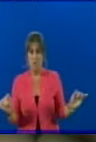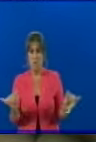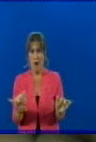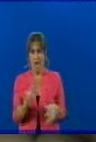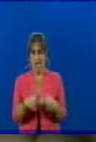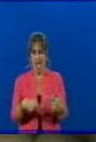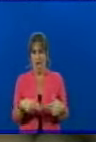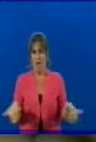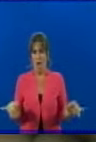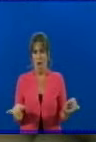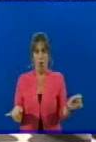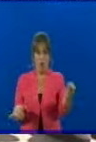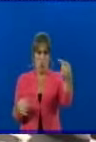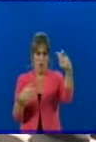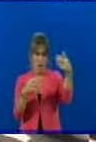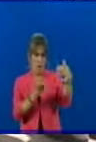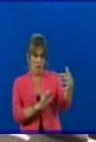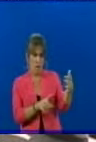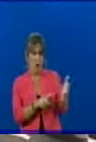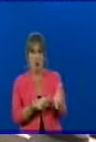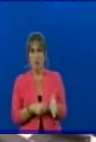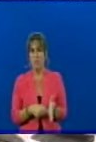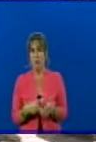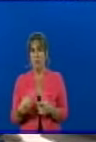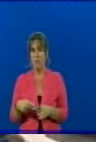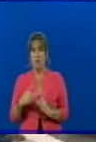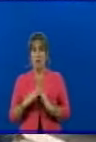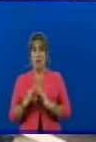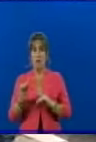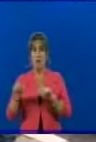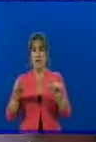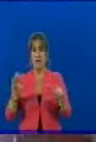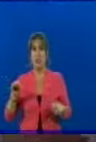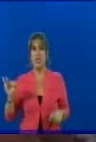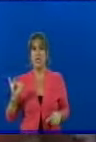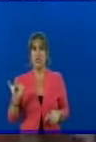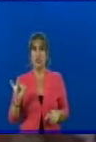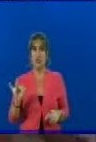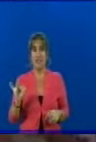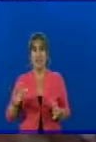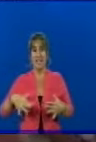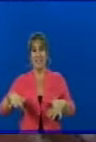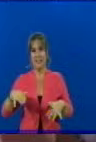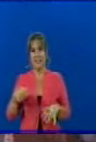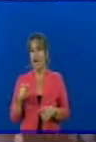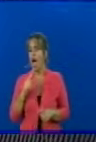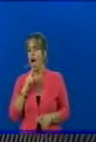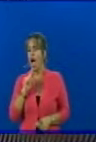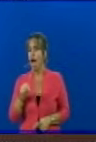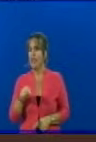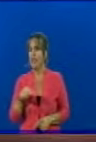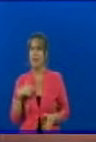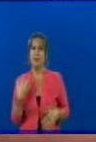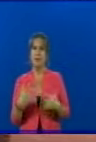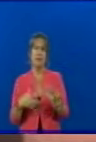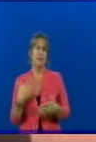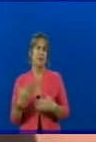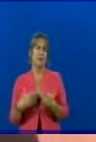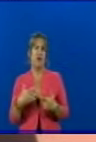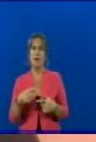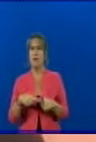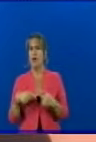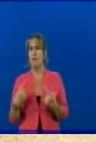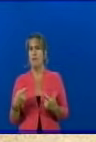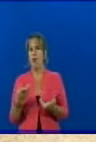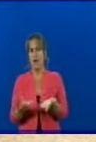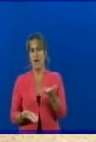del pan es una sola. Sin embargo, vecinos de Micro 7 afirman que la situación persiste y genera inconformidad, sobre todo por